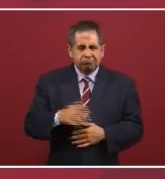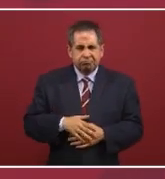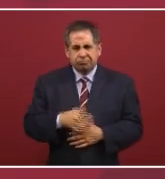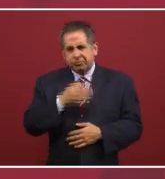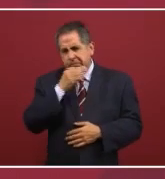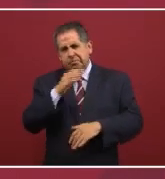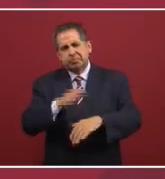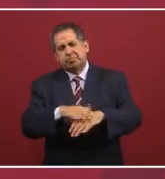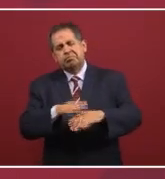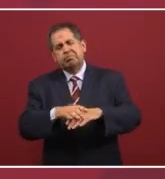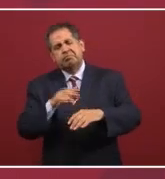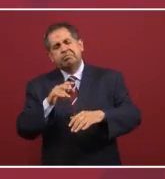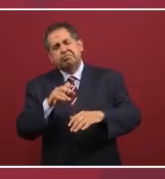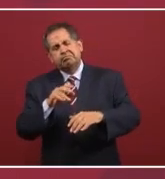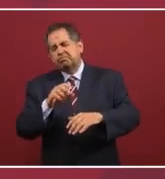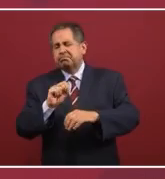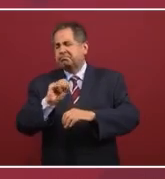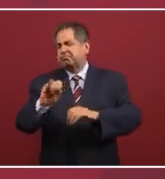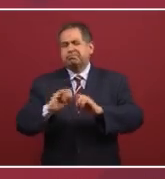pronosticar que